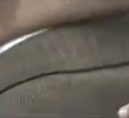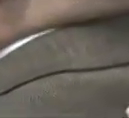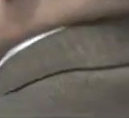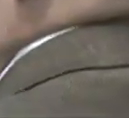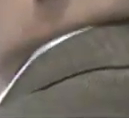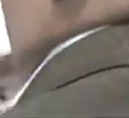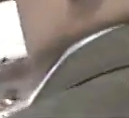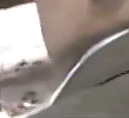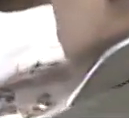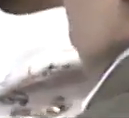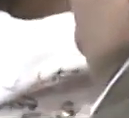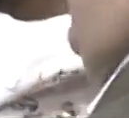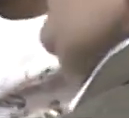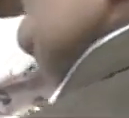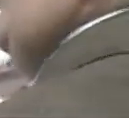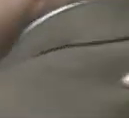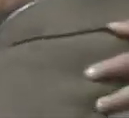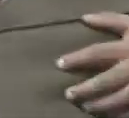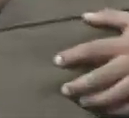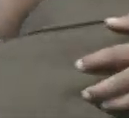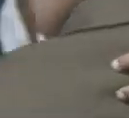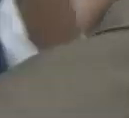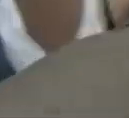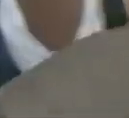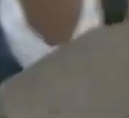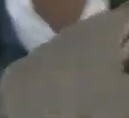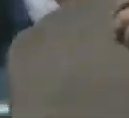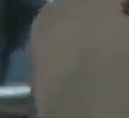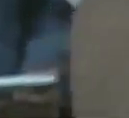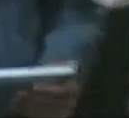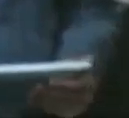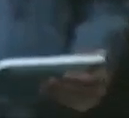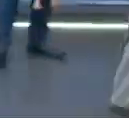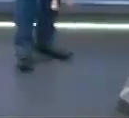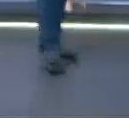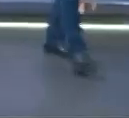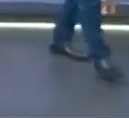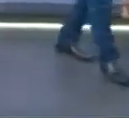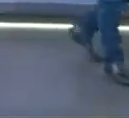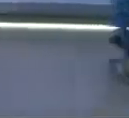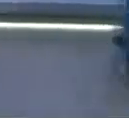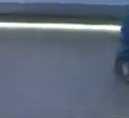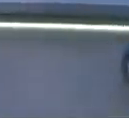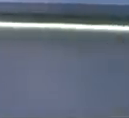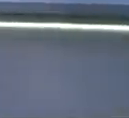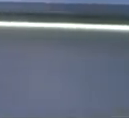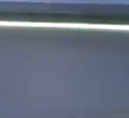Dios te bendiga. Amén. Amén. Gracias a la mamá, a Karina.